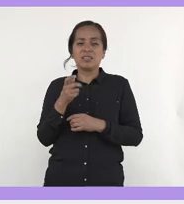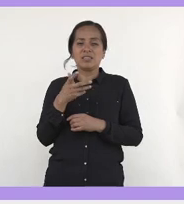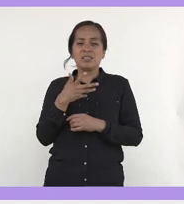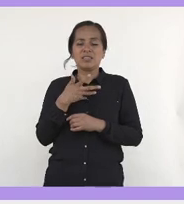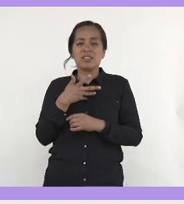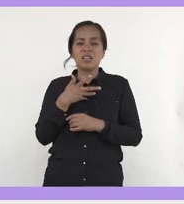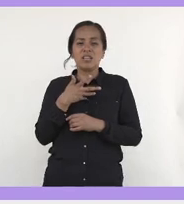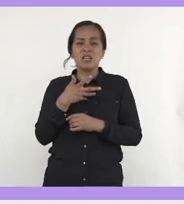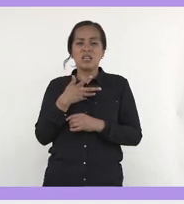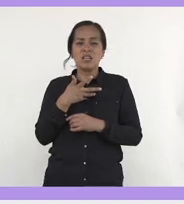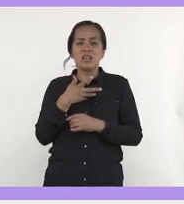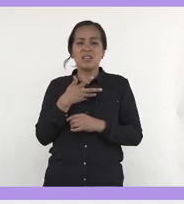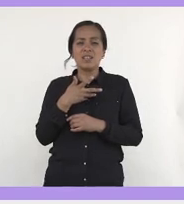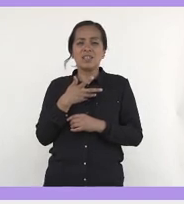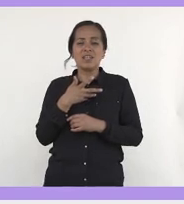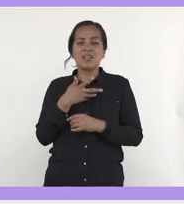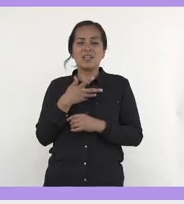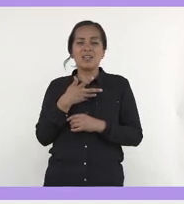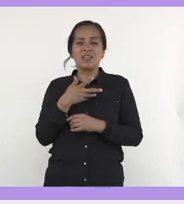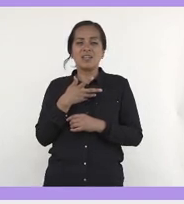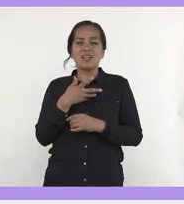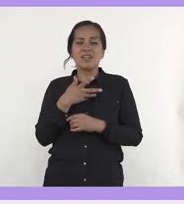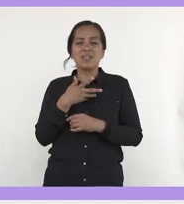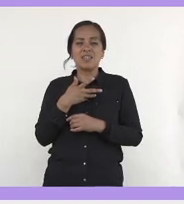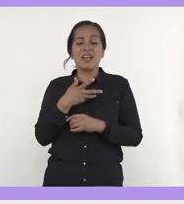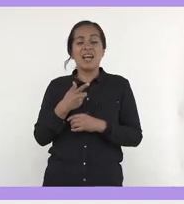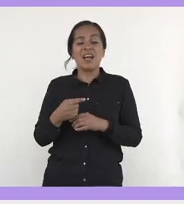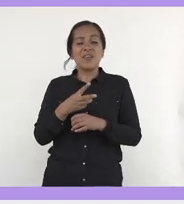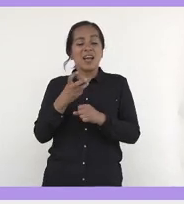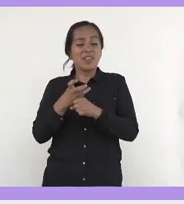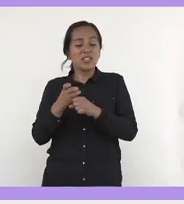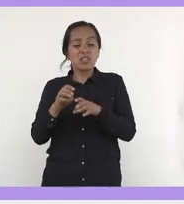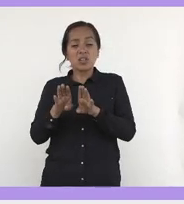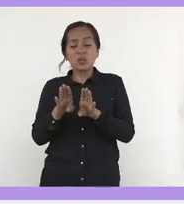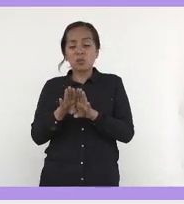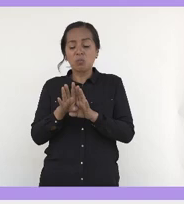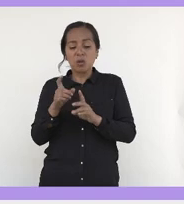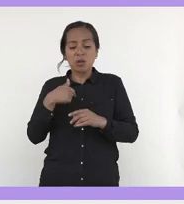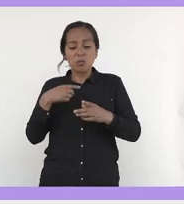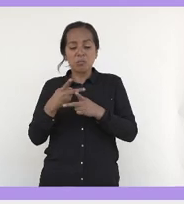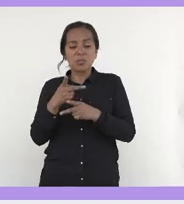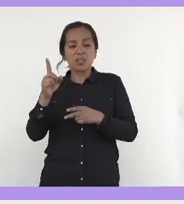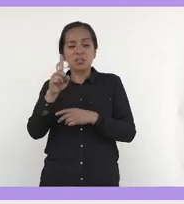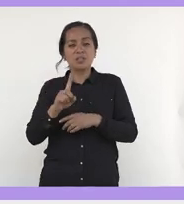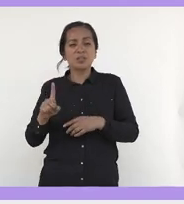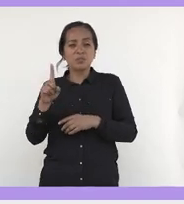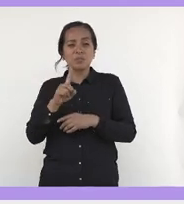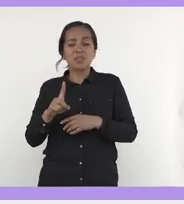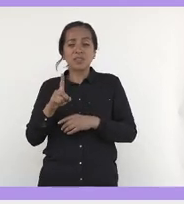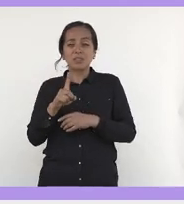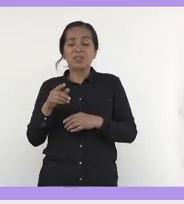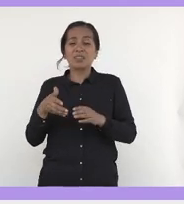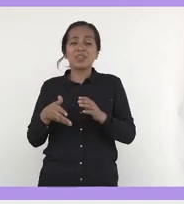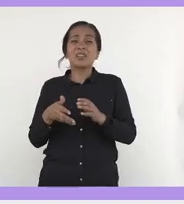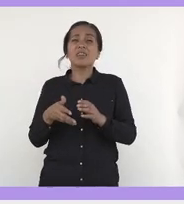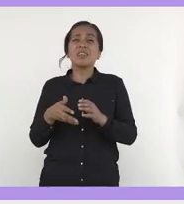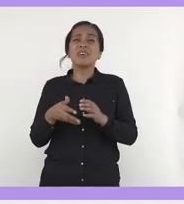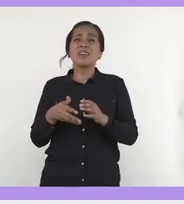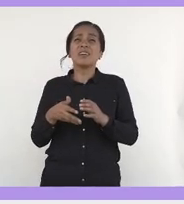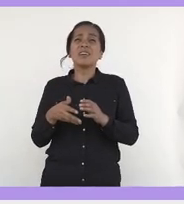división Así es que chuleta primera segunda Tercera y me pasaba Yo los domingos y se me va a matar porque la verdad